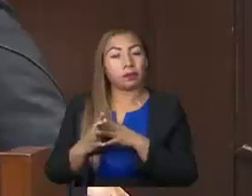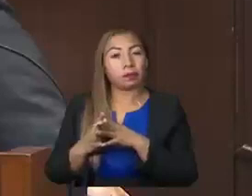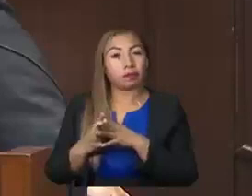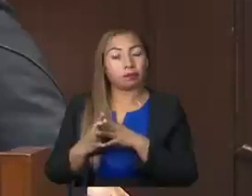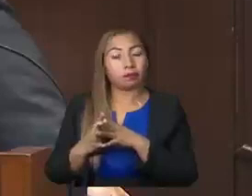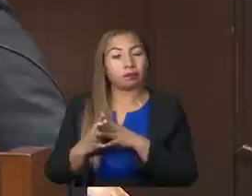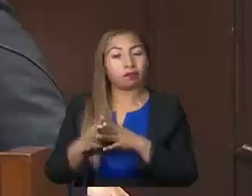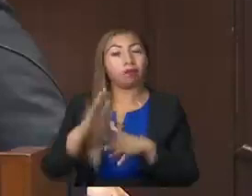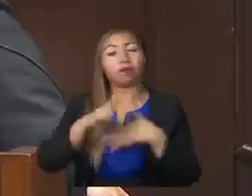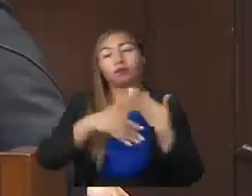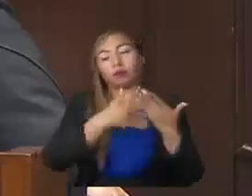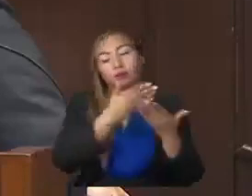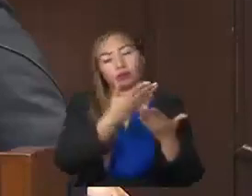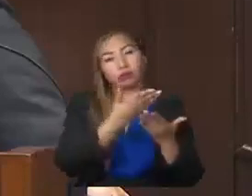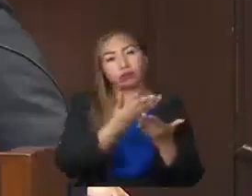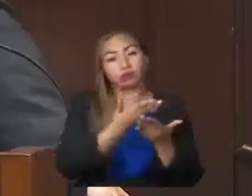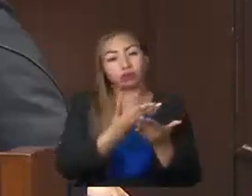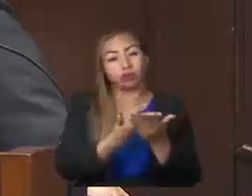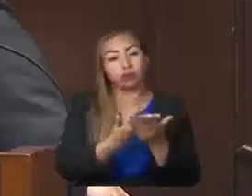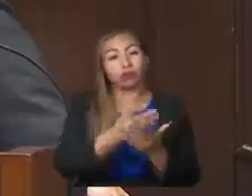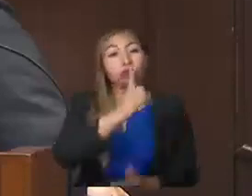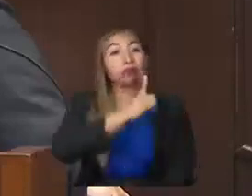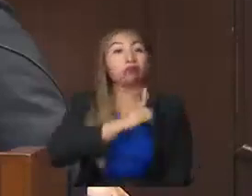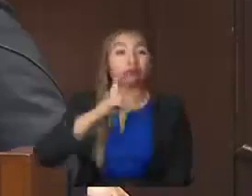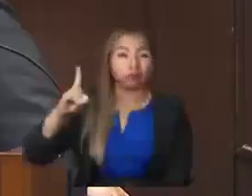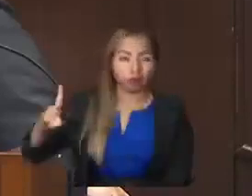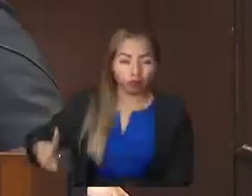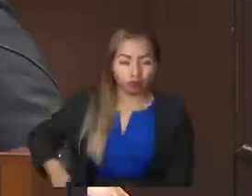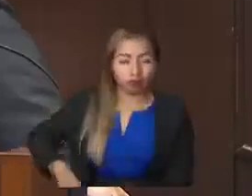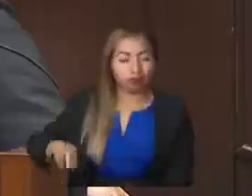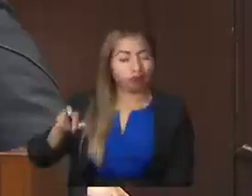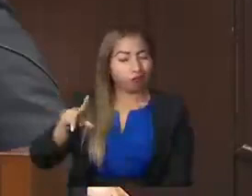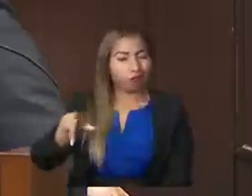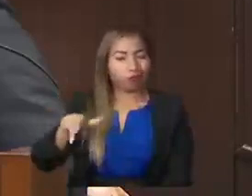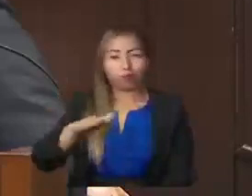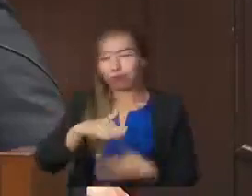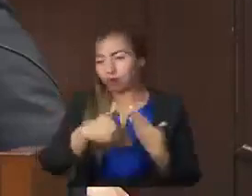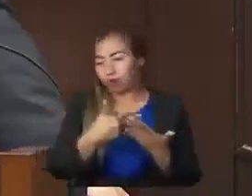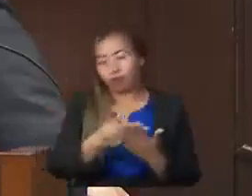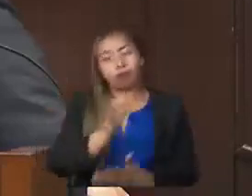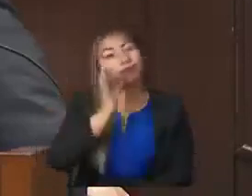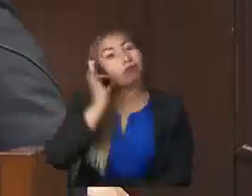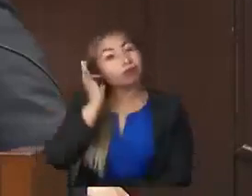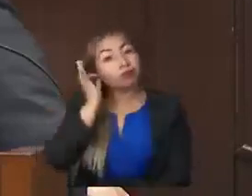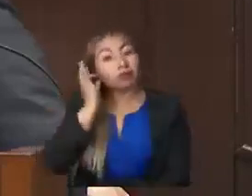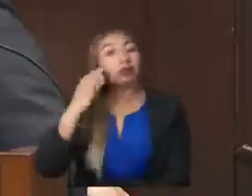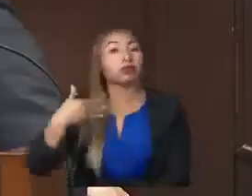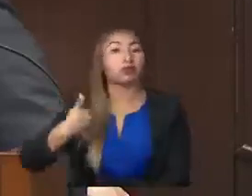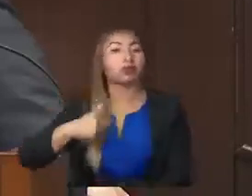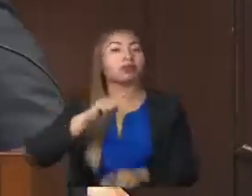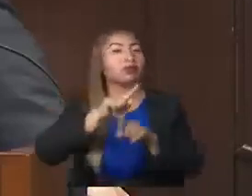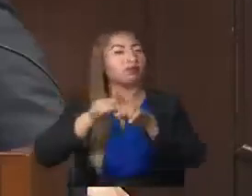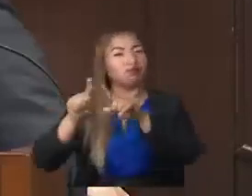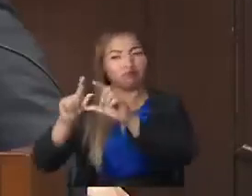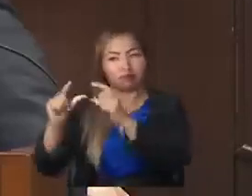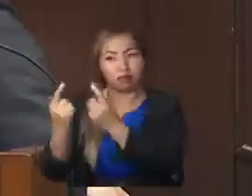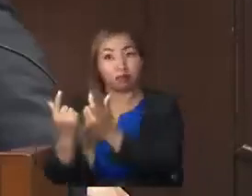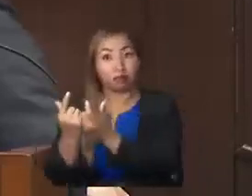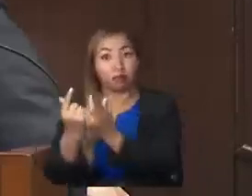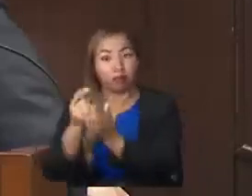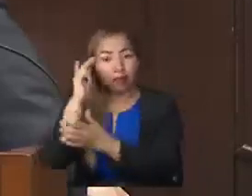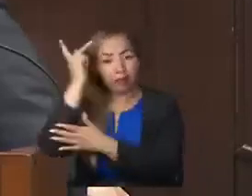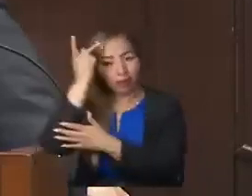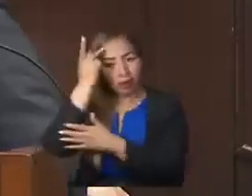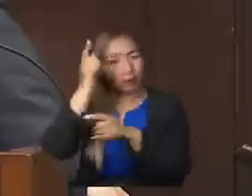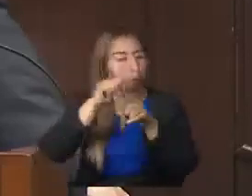y a todos los honorables colegas diputados y diputadas de las distintas bancadas, principales y